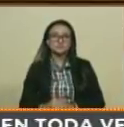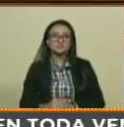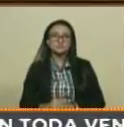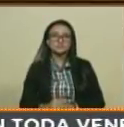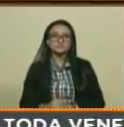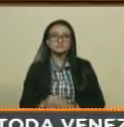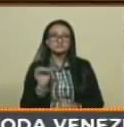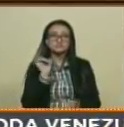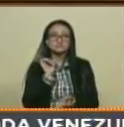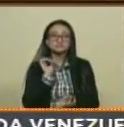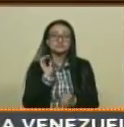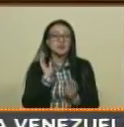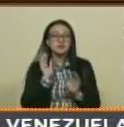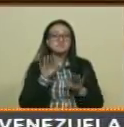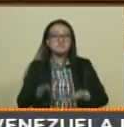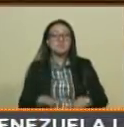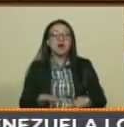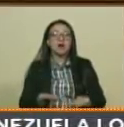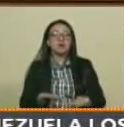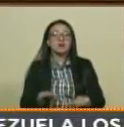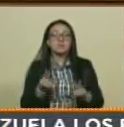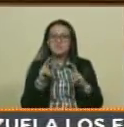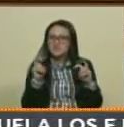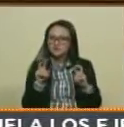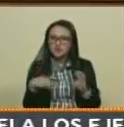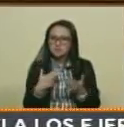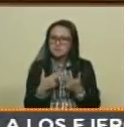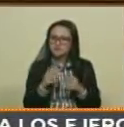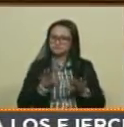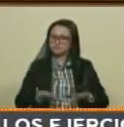se detuvo la investigación.